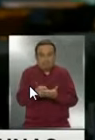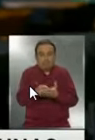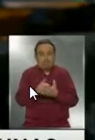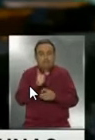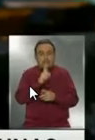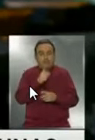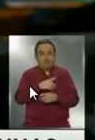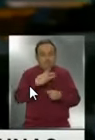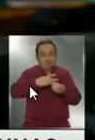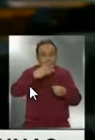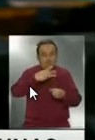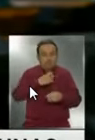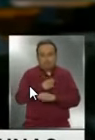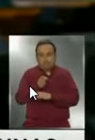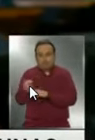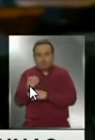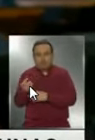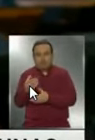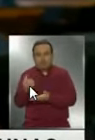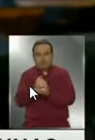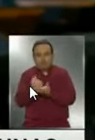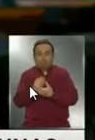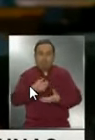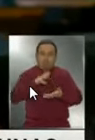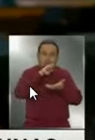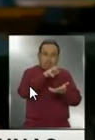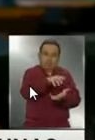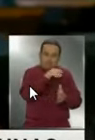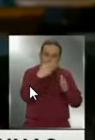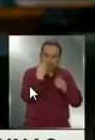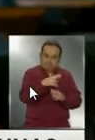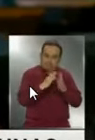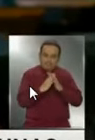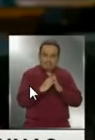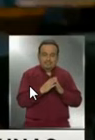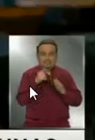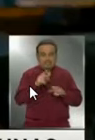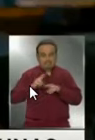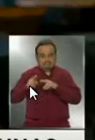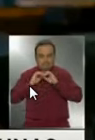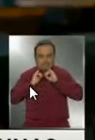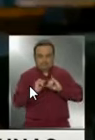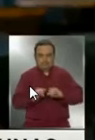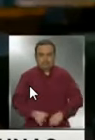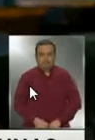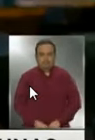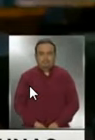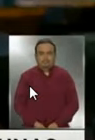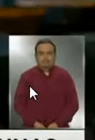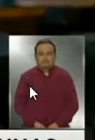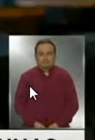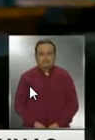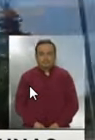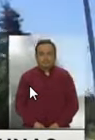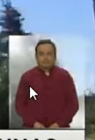los adultos mayores llevándoles los remedios hasta la puerta de su casa. El informe es de Carlos Chávez.